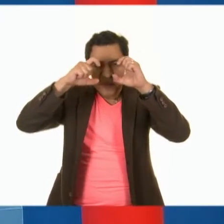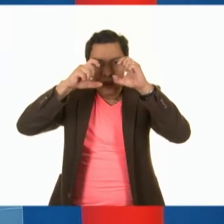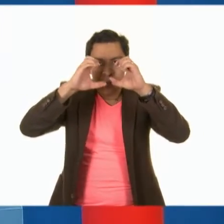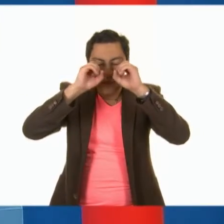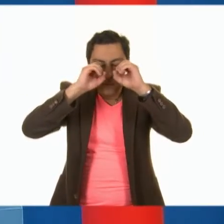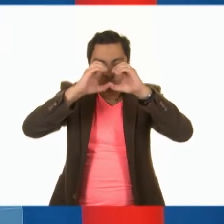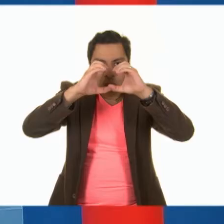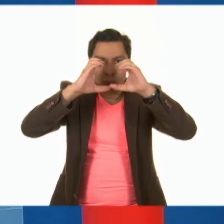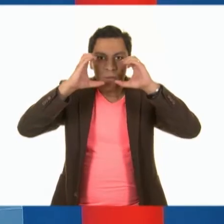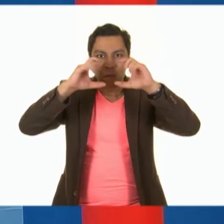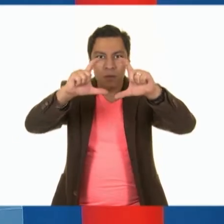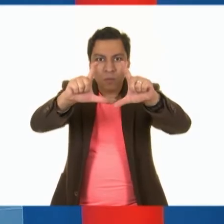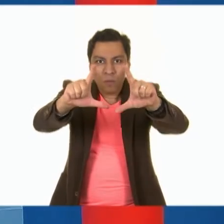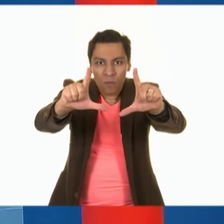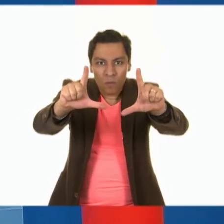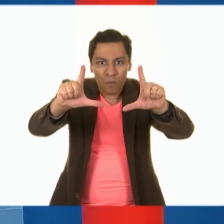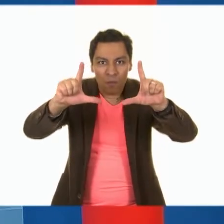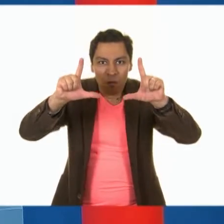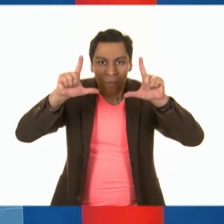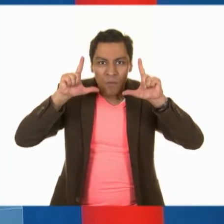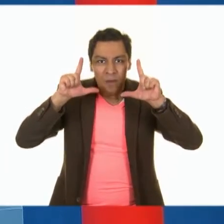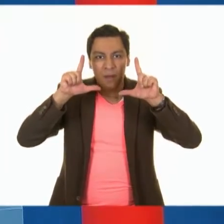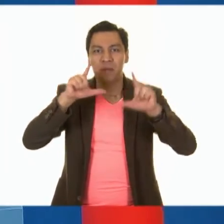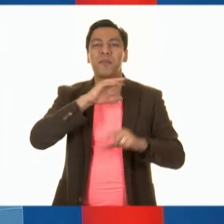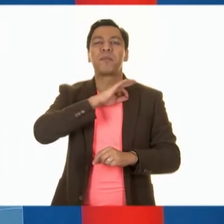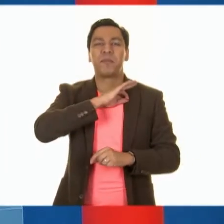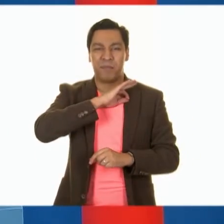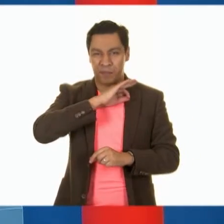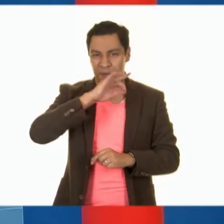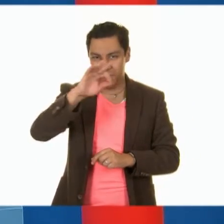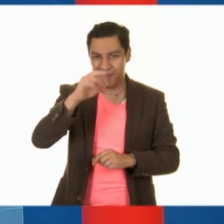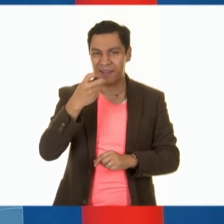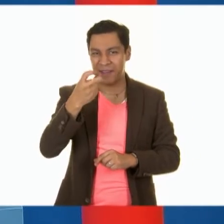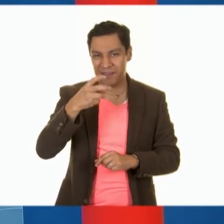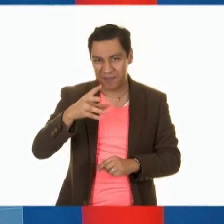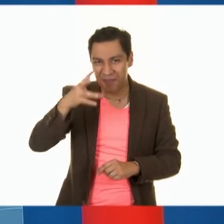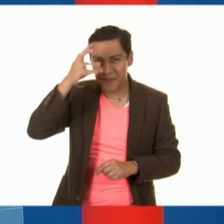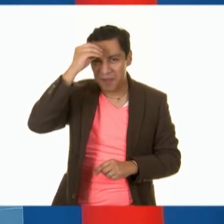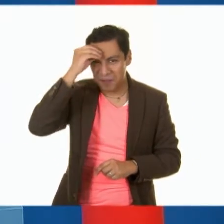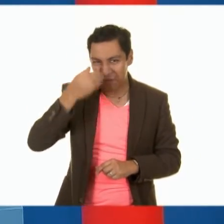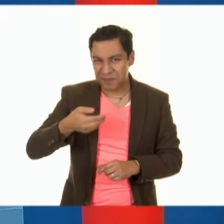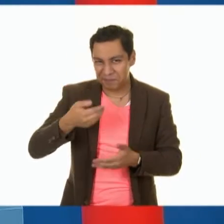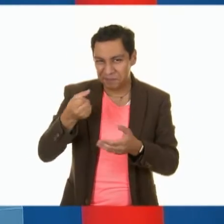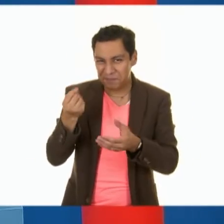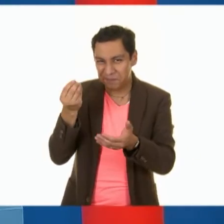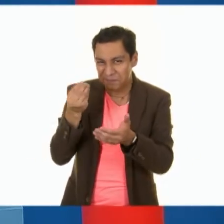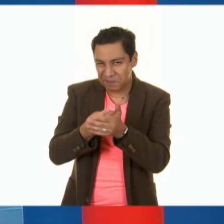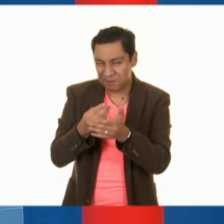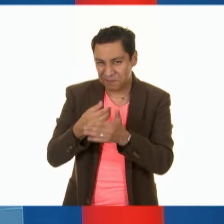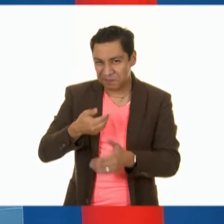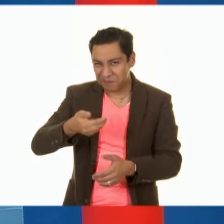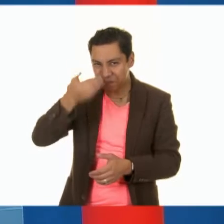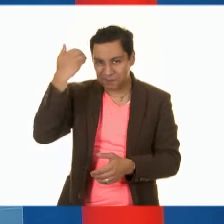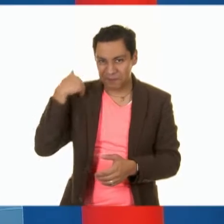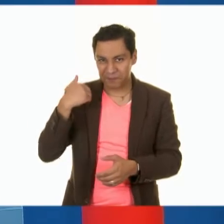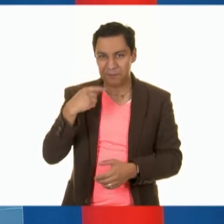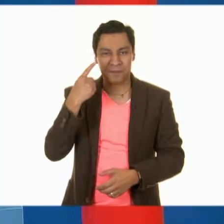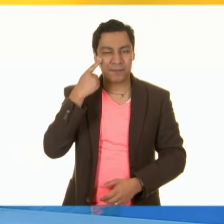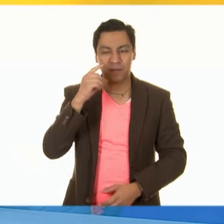la luz y que intervienen en todos los fenómenos ópticos. De hecho, ¿ustedes conocen exactamente qué es la